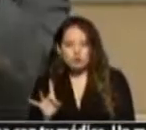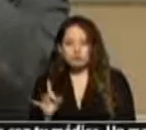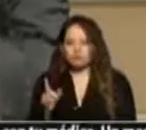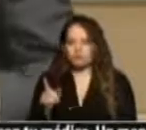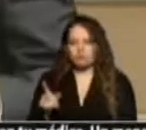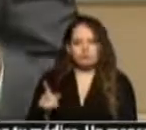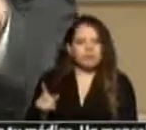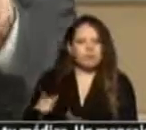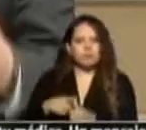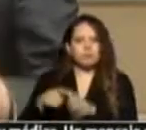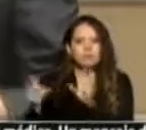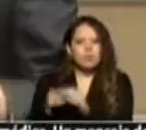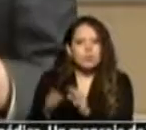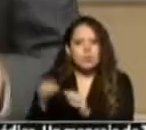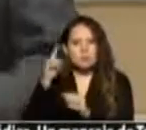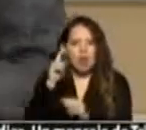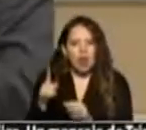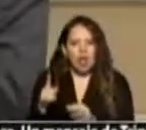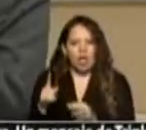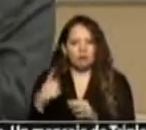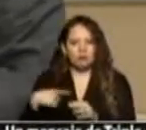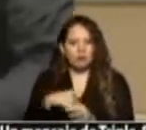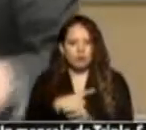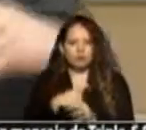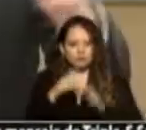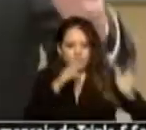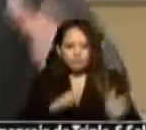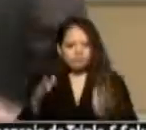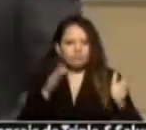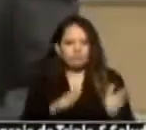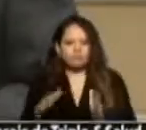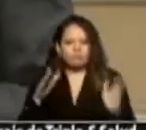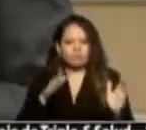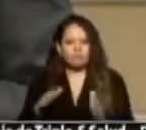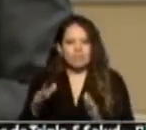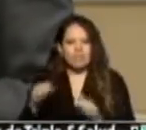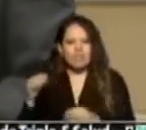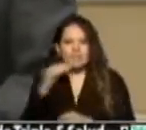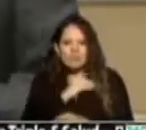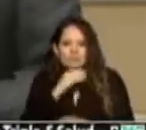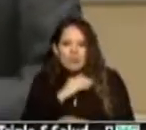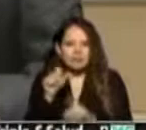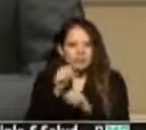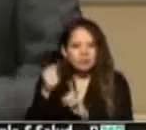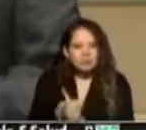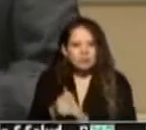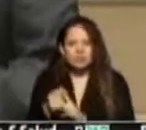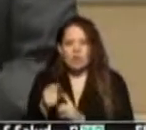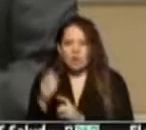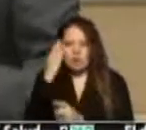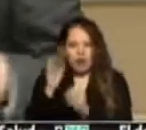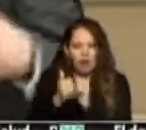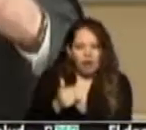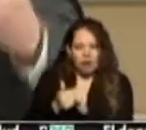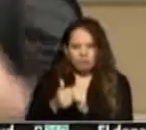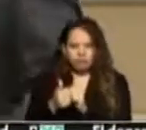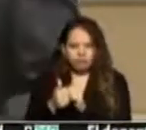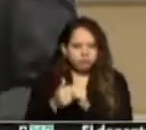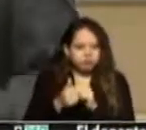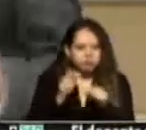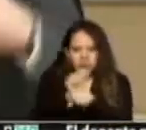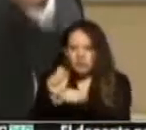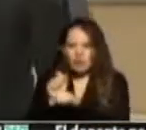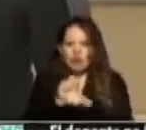para ya hacer escenarios y demás, pero nos hemos ido preparando todo este tiempo. El 8 de junio vamos a empezar